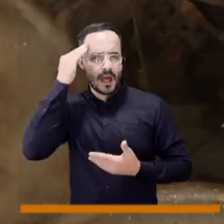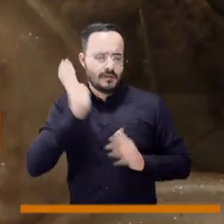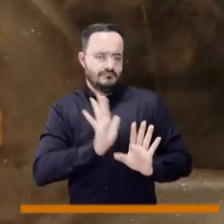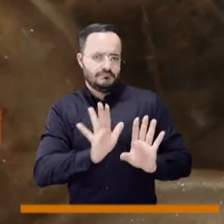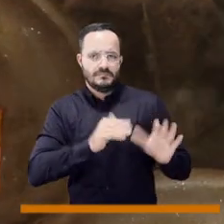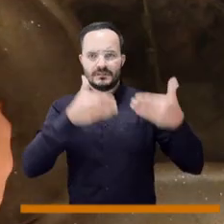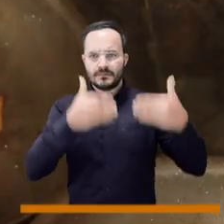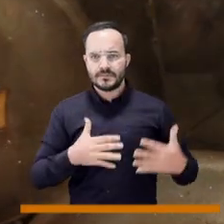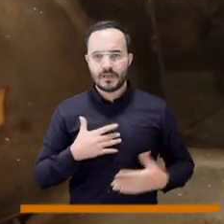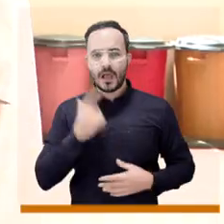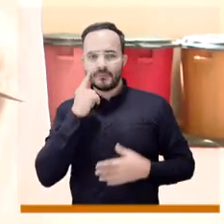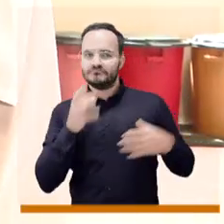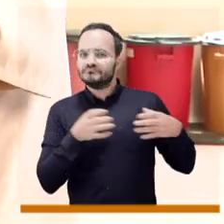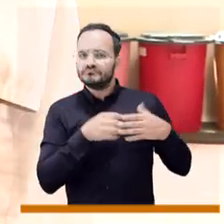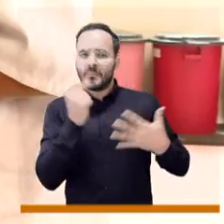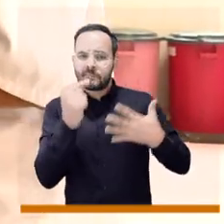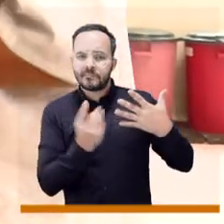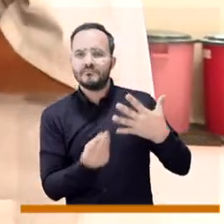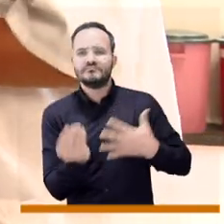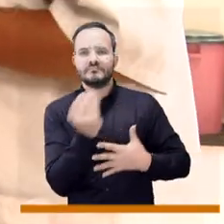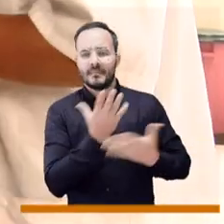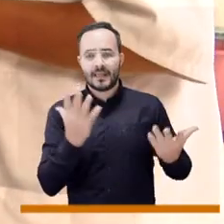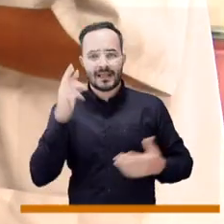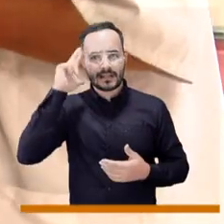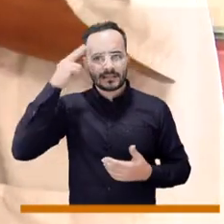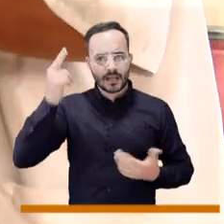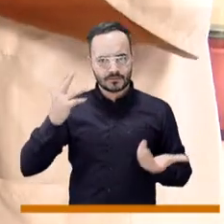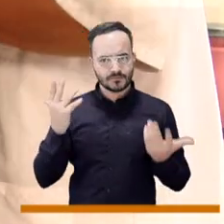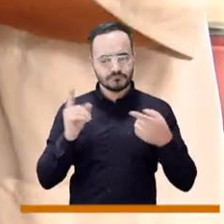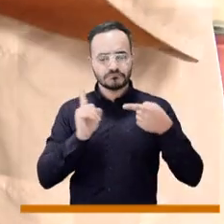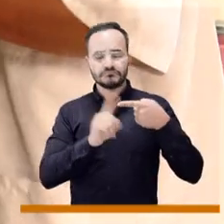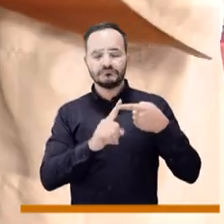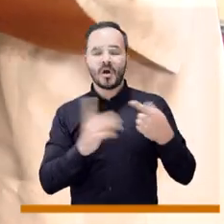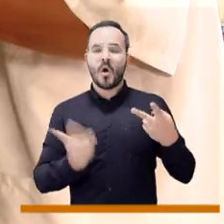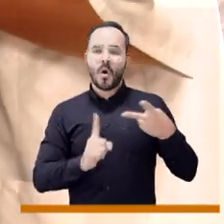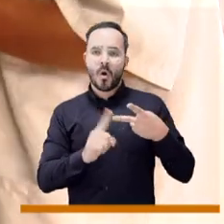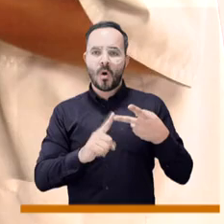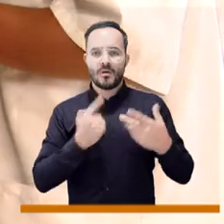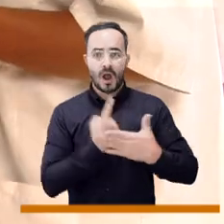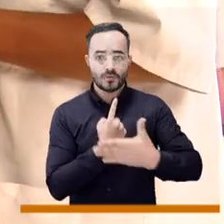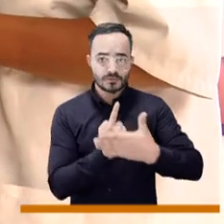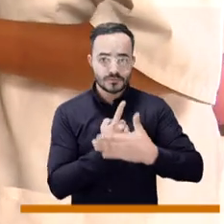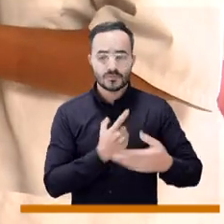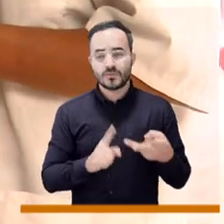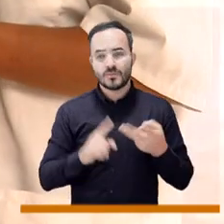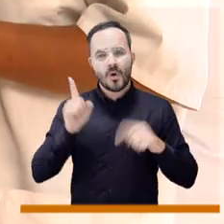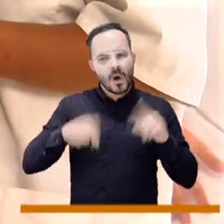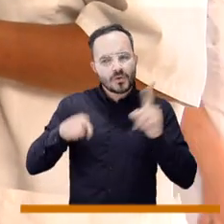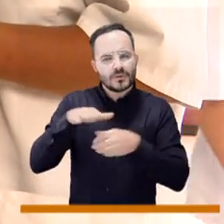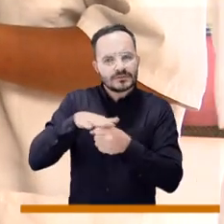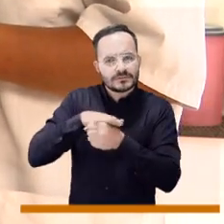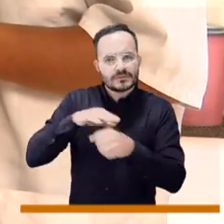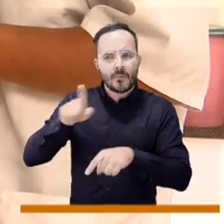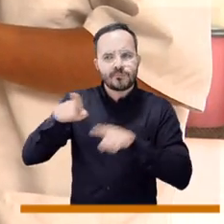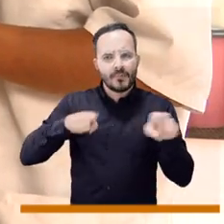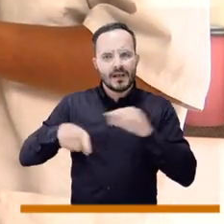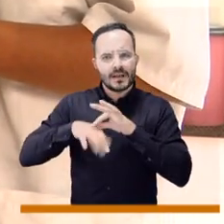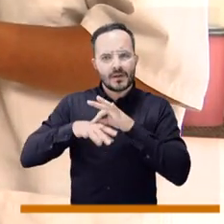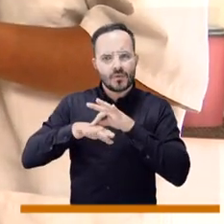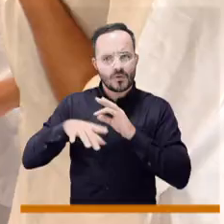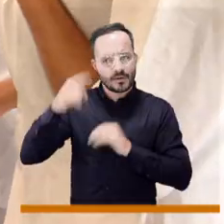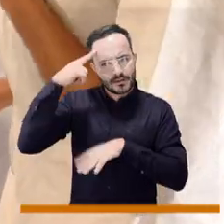ejemplo, los diferentes retardos mentales, el autismo o algunas condiciones neurológicas que